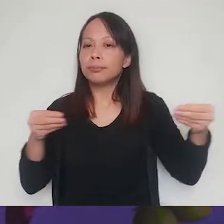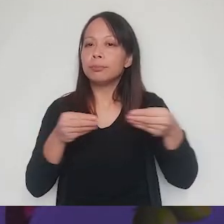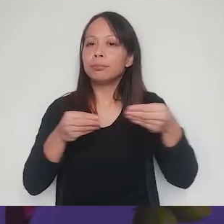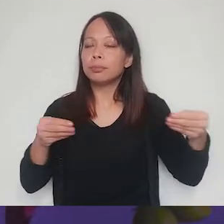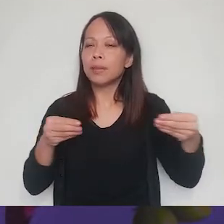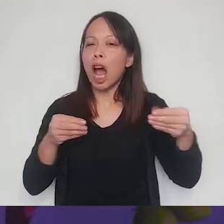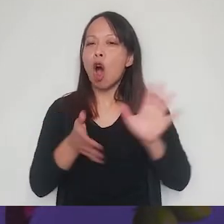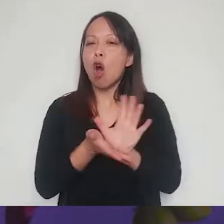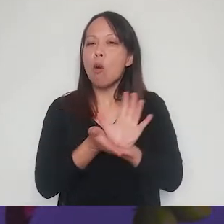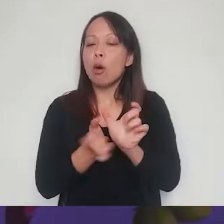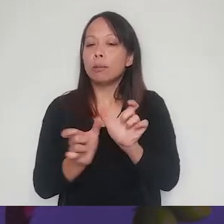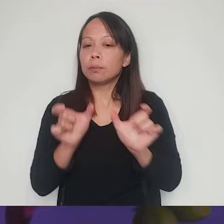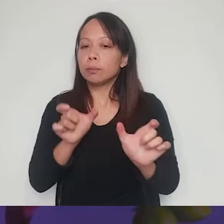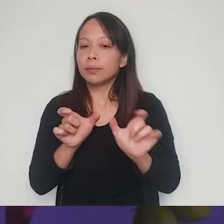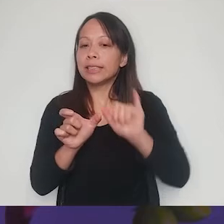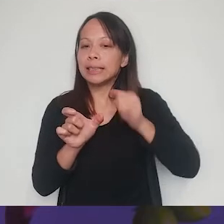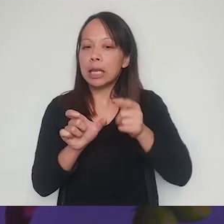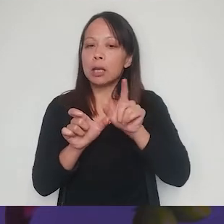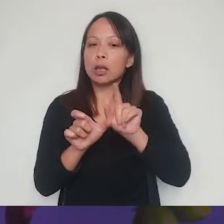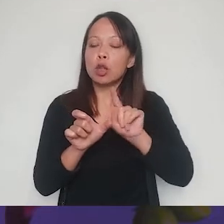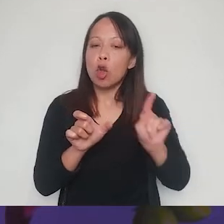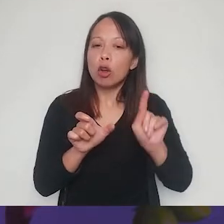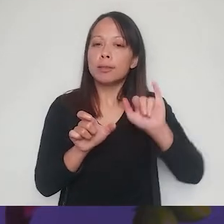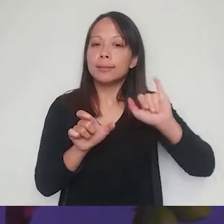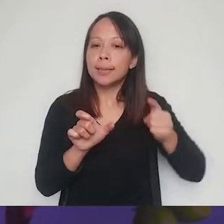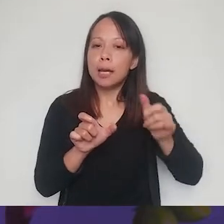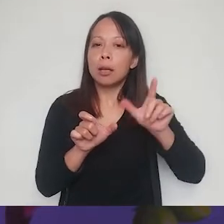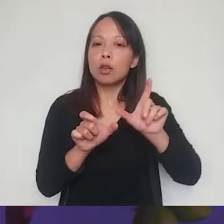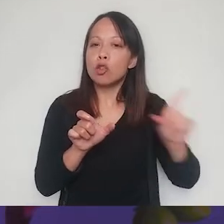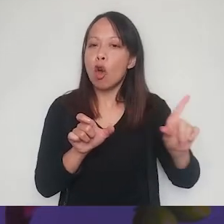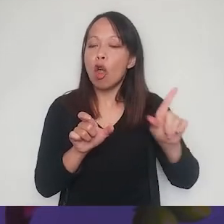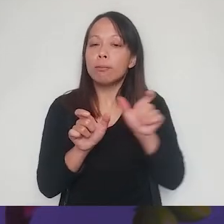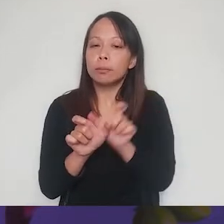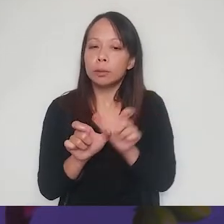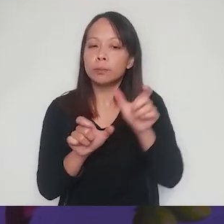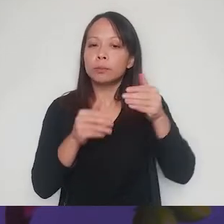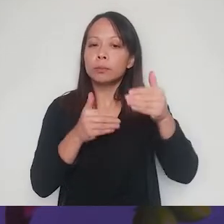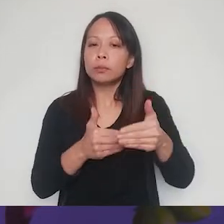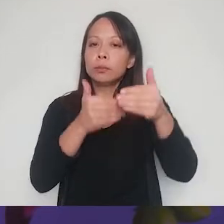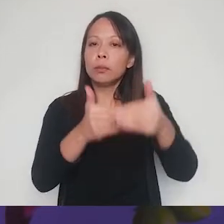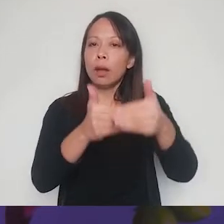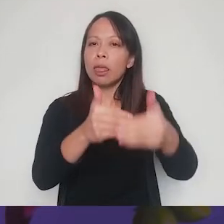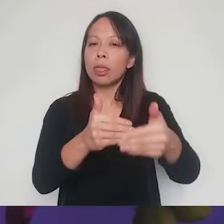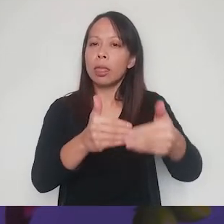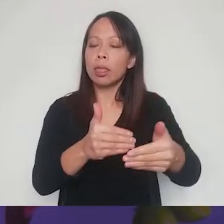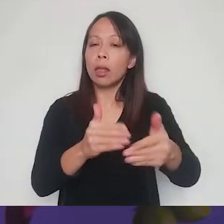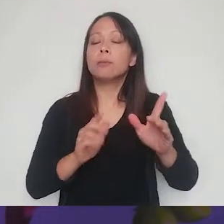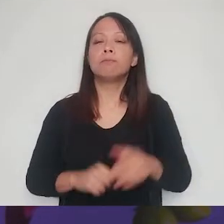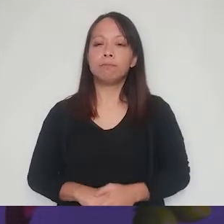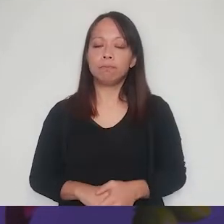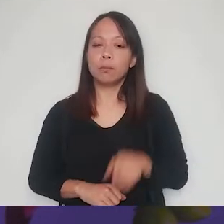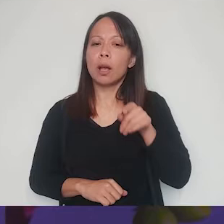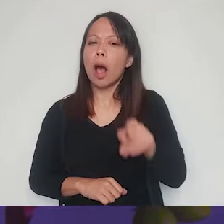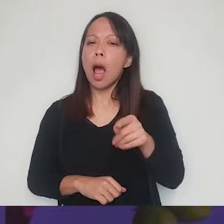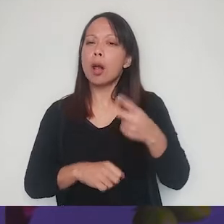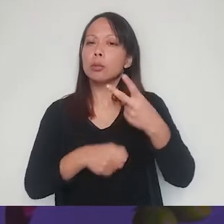elongación produce salteado del exón alternativo, y esto ocurre en el 20% restante de los eventos de splicing alternativo. En